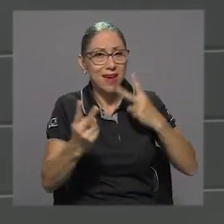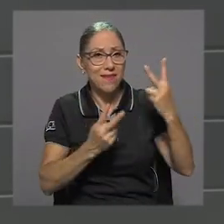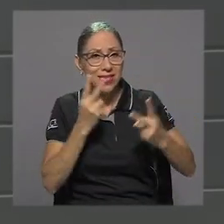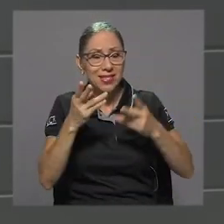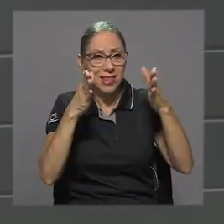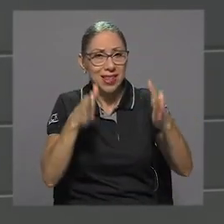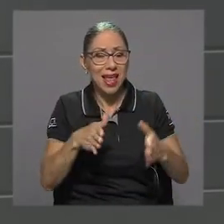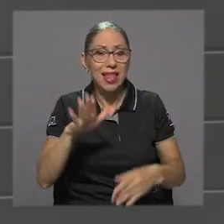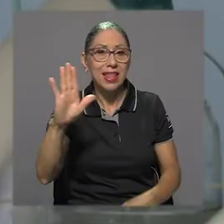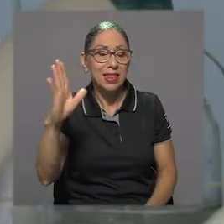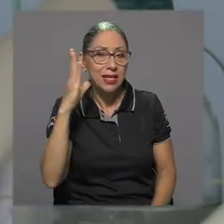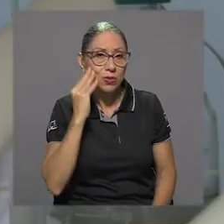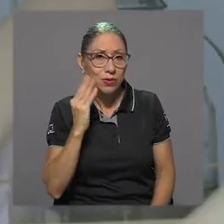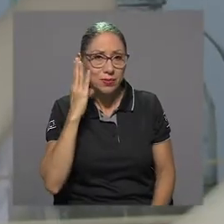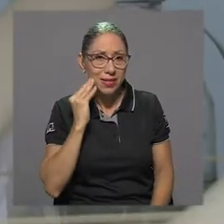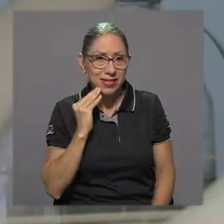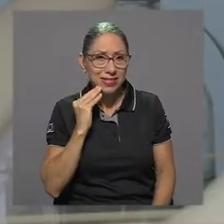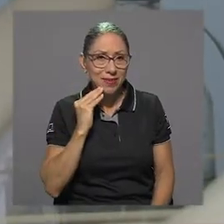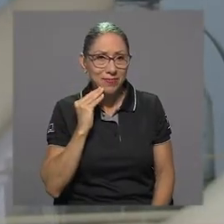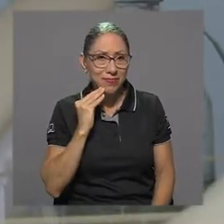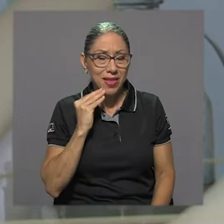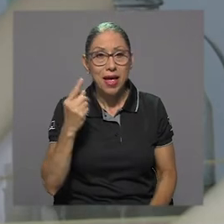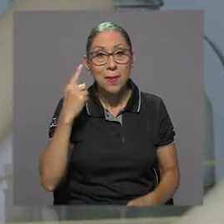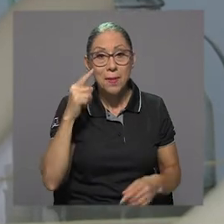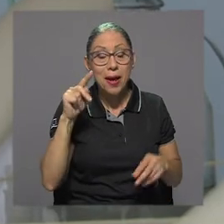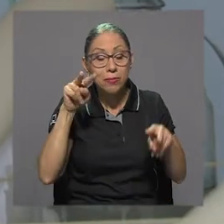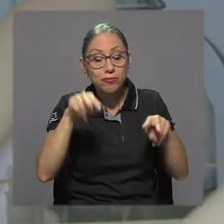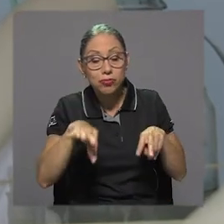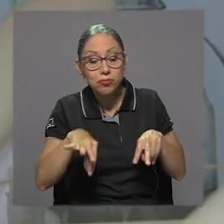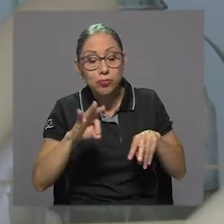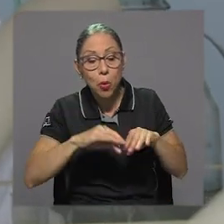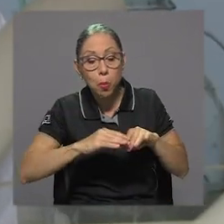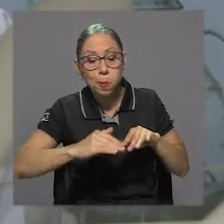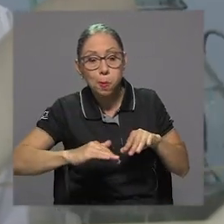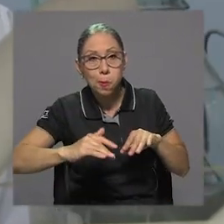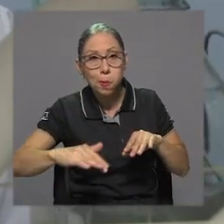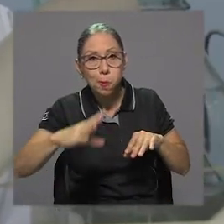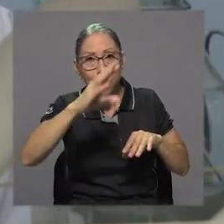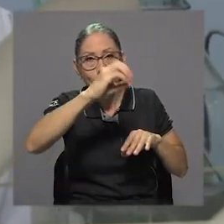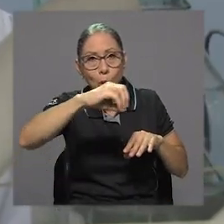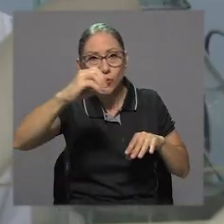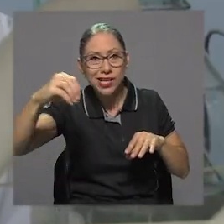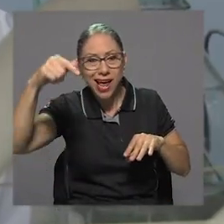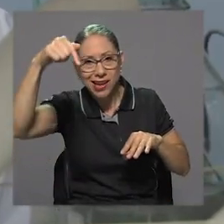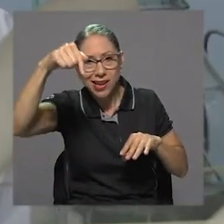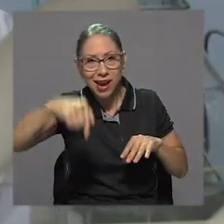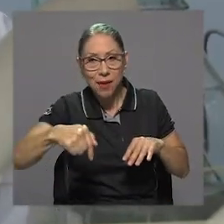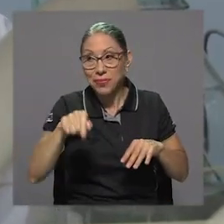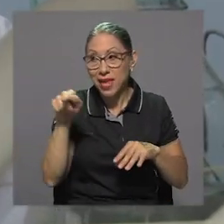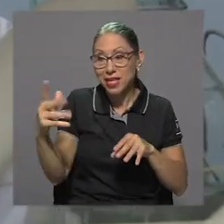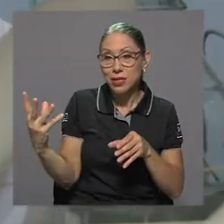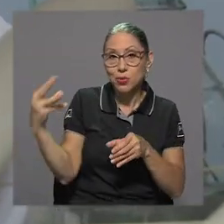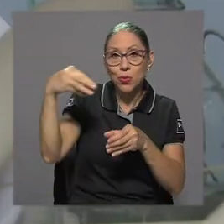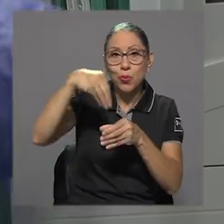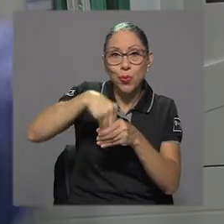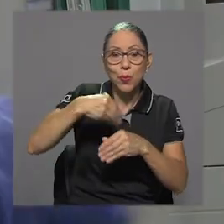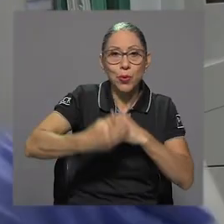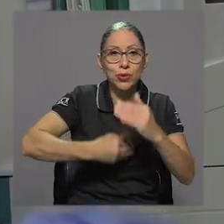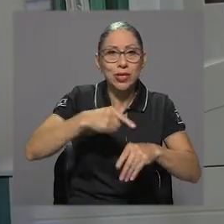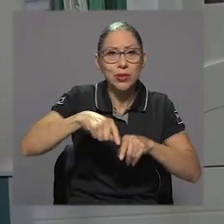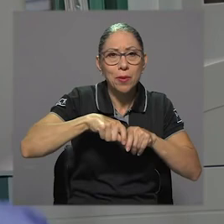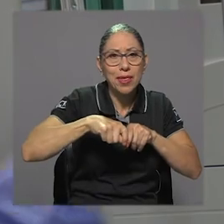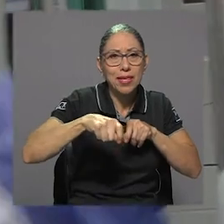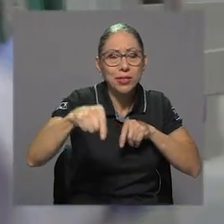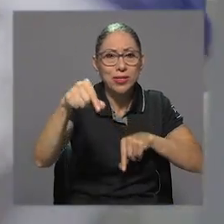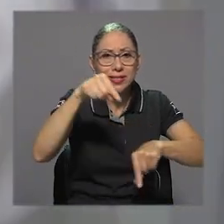invitada como científica visitante en su experiencia en acidificación oceánica, donde estuvo involucrada